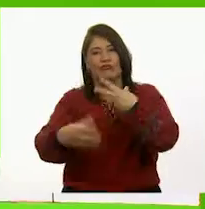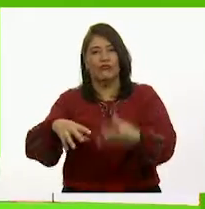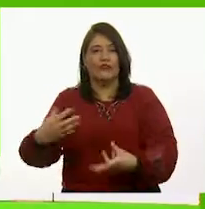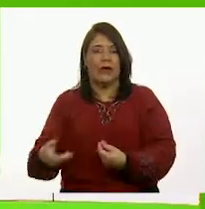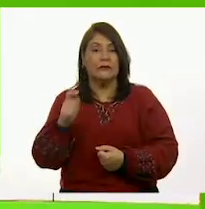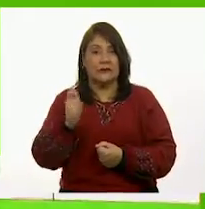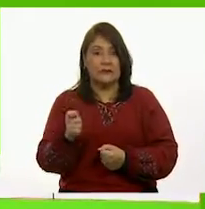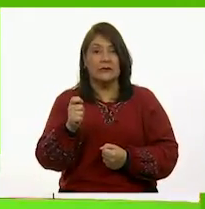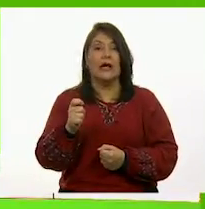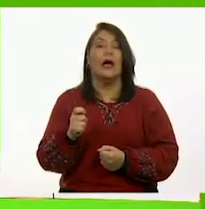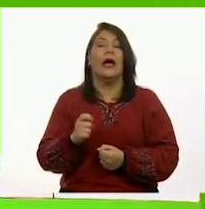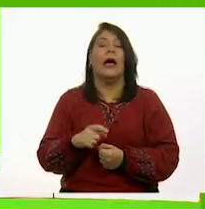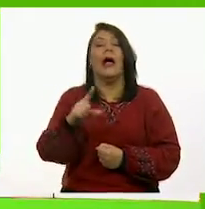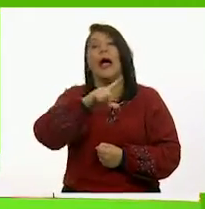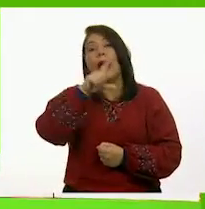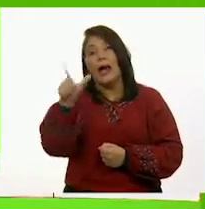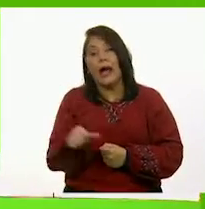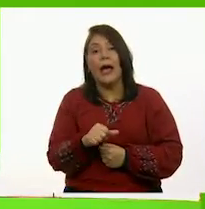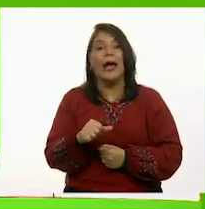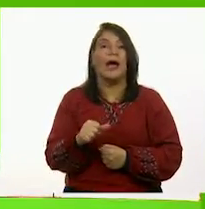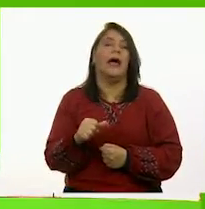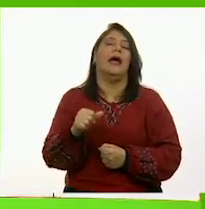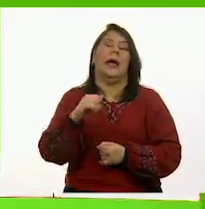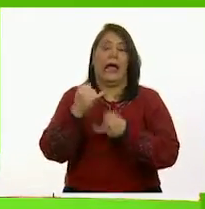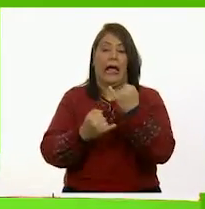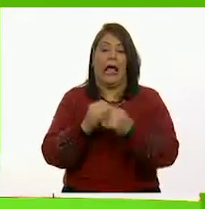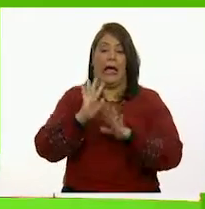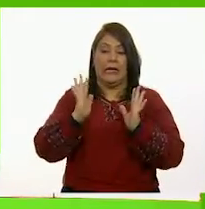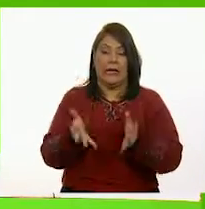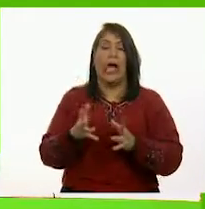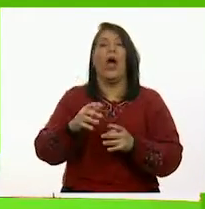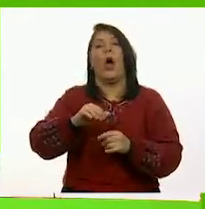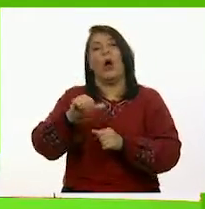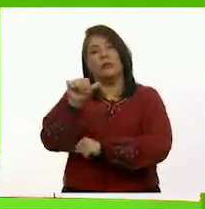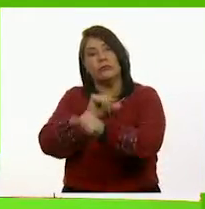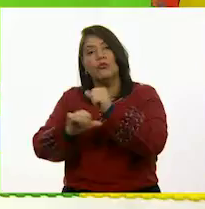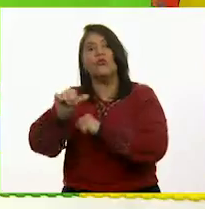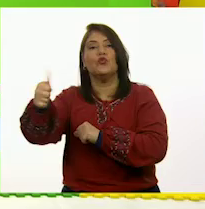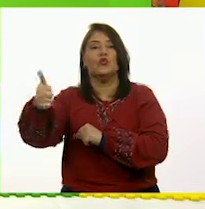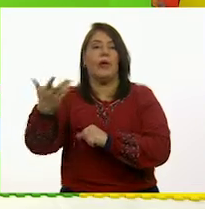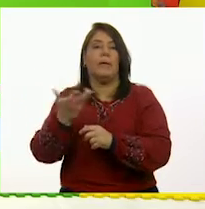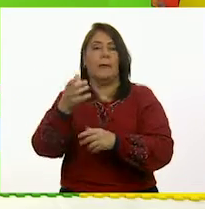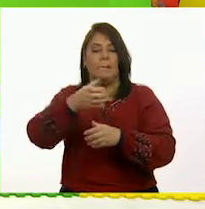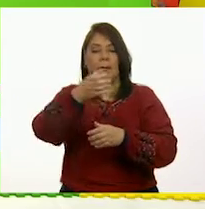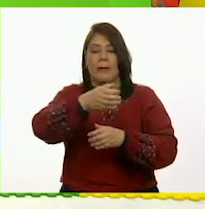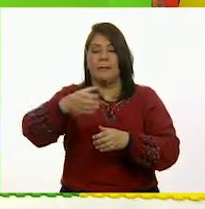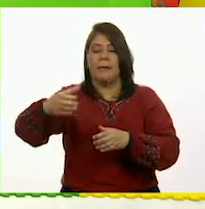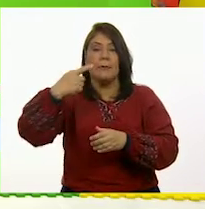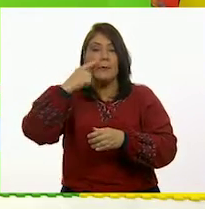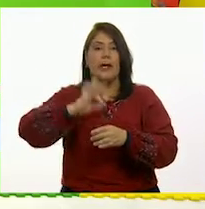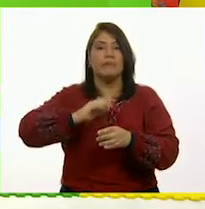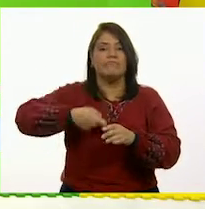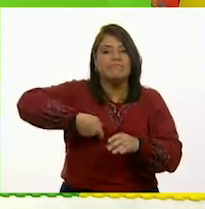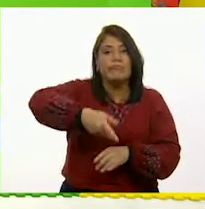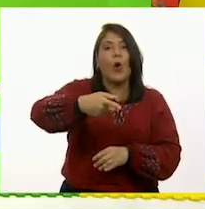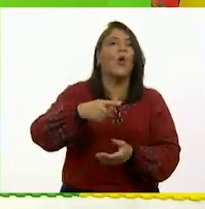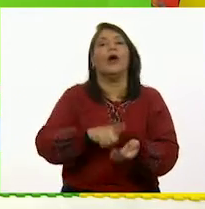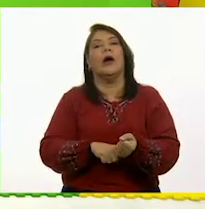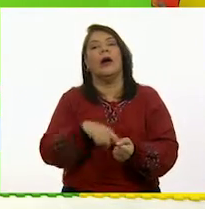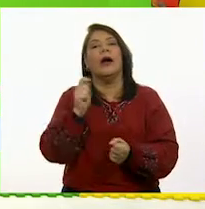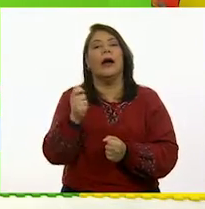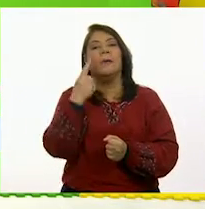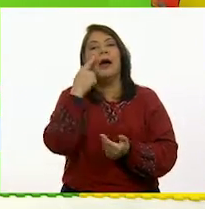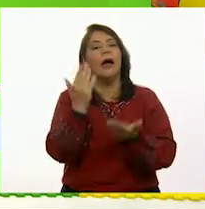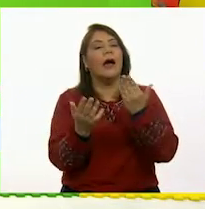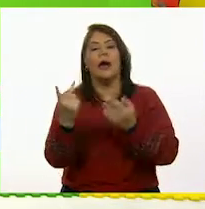Después de tirar, el jugador acomoda las cajas para que tire el siguiente. Se compara el número de cajas que